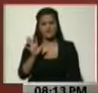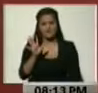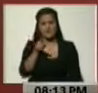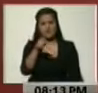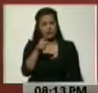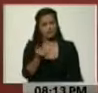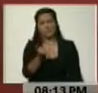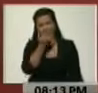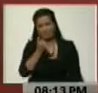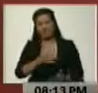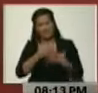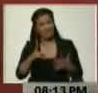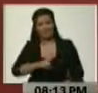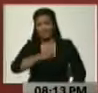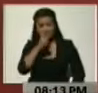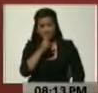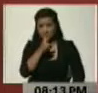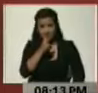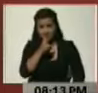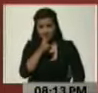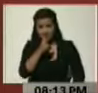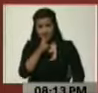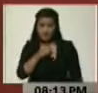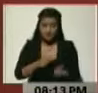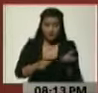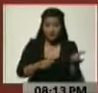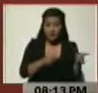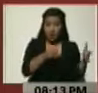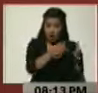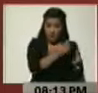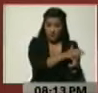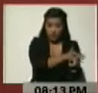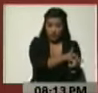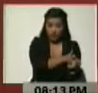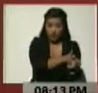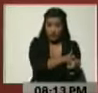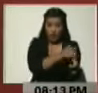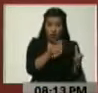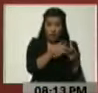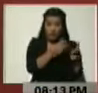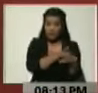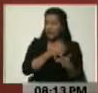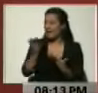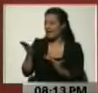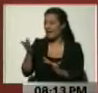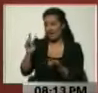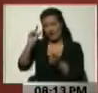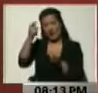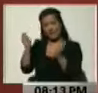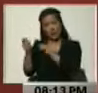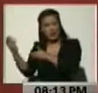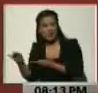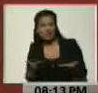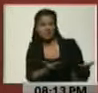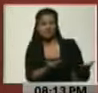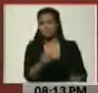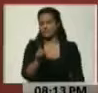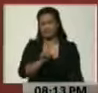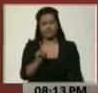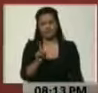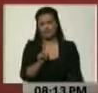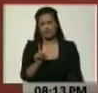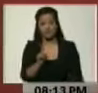horrible, porque esa derecha jamás y nunca lo va a aceptar. Esa derecha lo utilizará